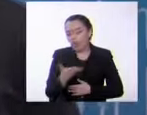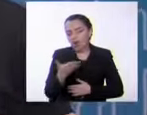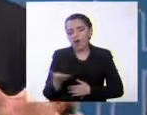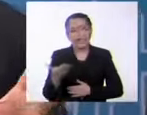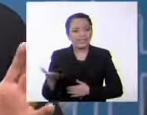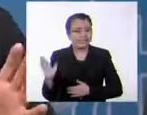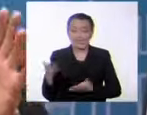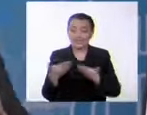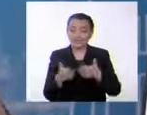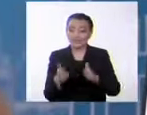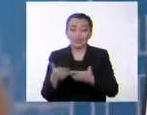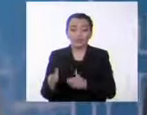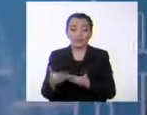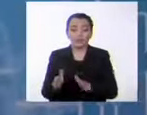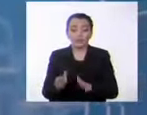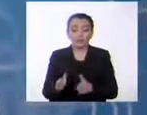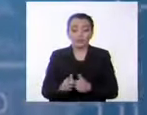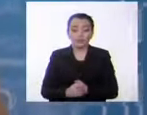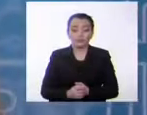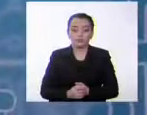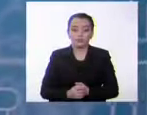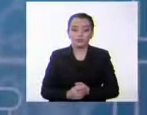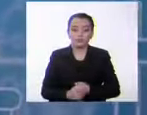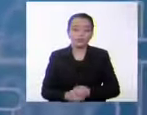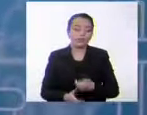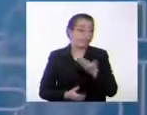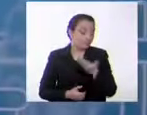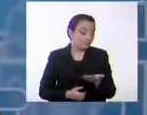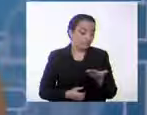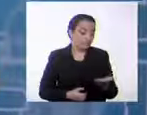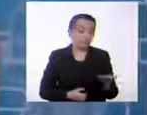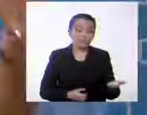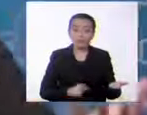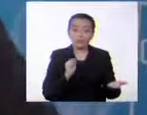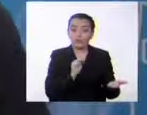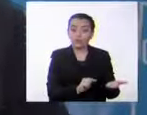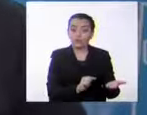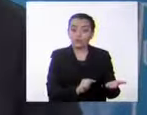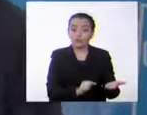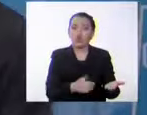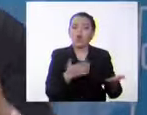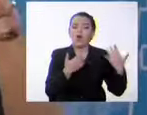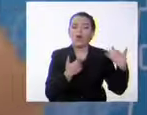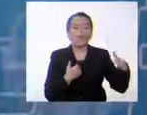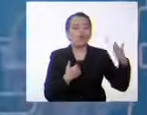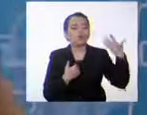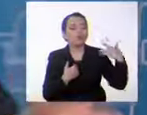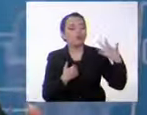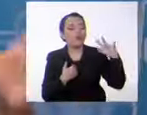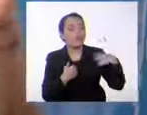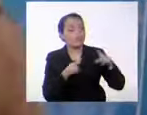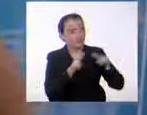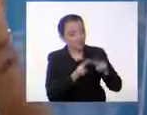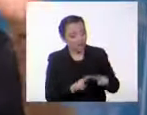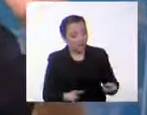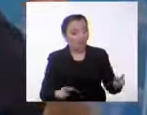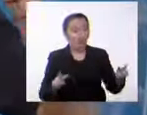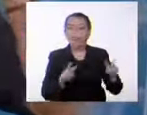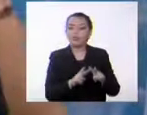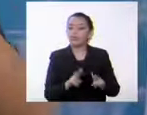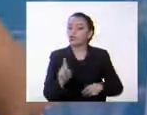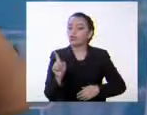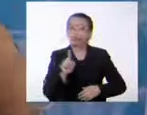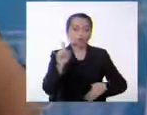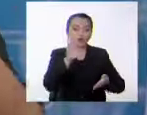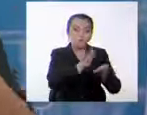inmaterial vamos a hablar sobre aquellas formas de pensar, las tradiciones, los Costumbres. valores. Entonces, esos dos